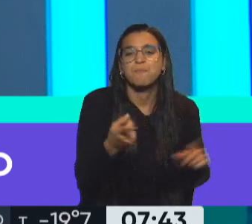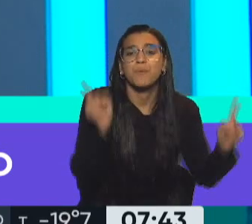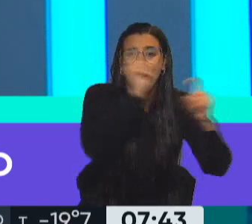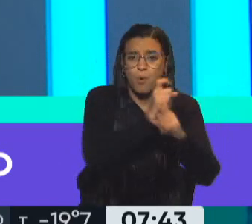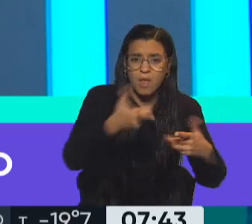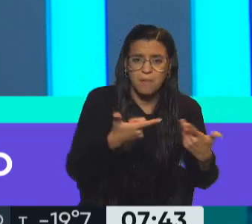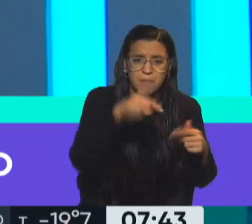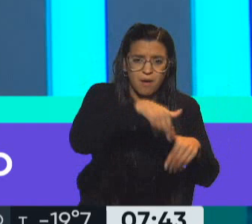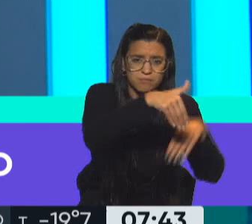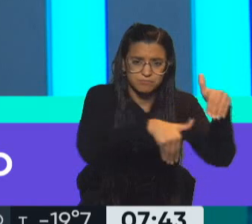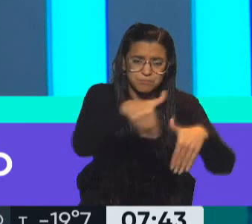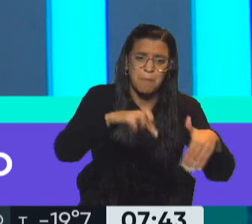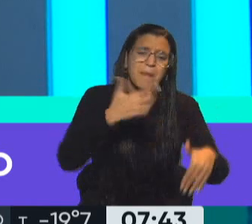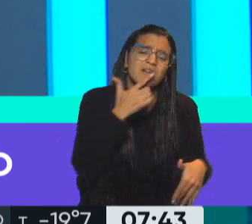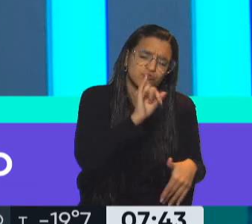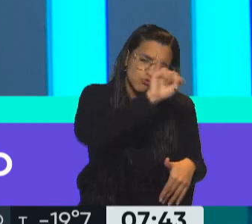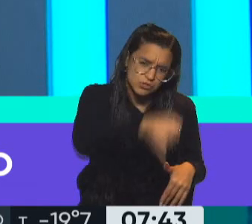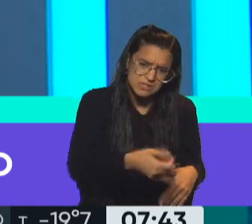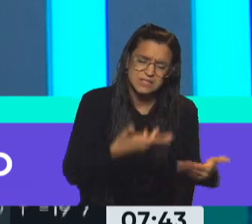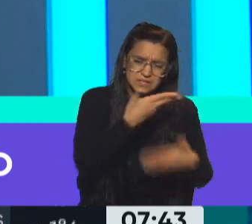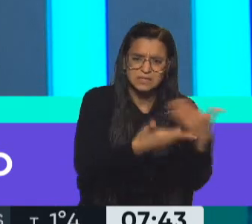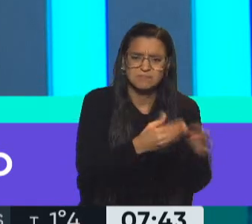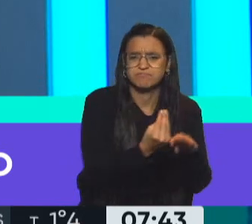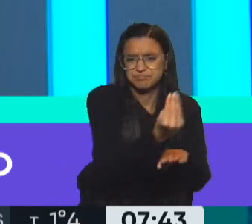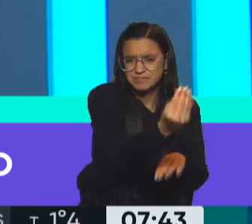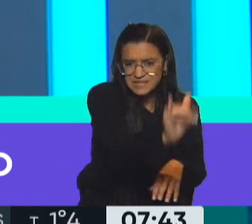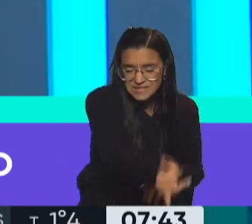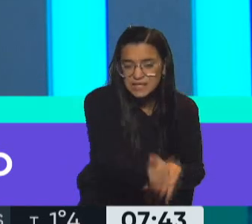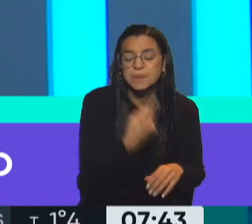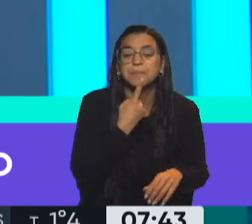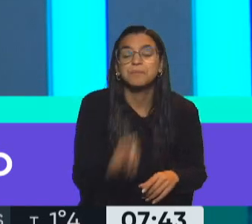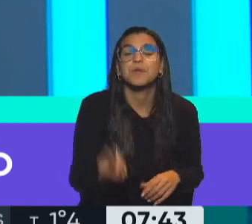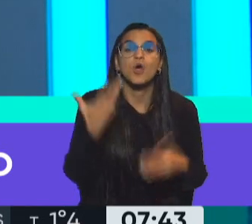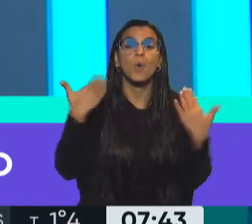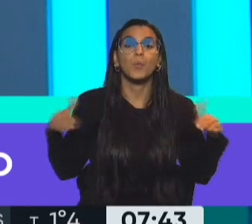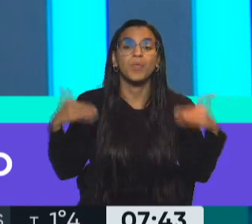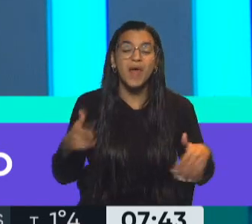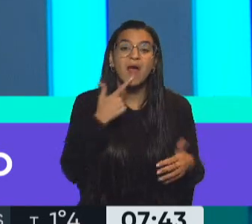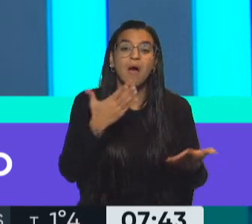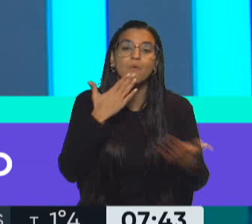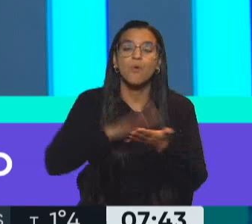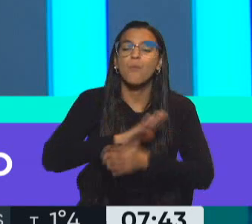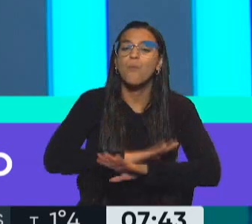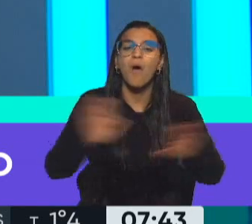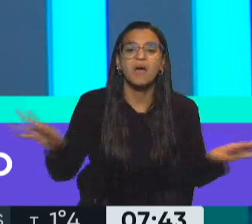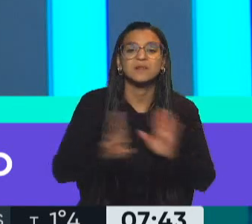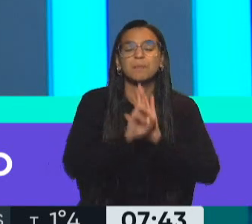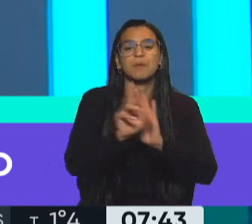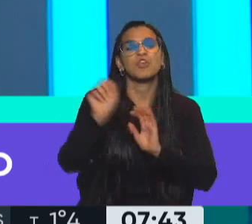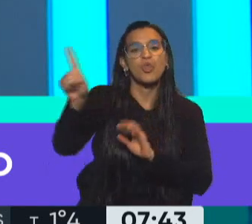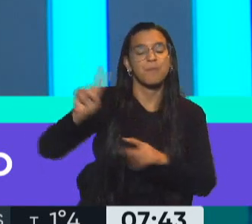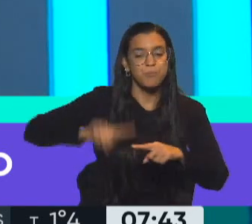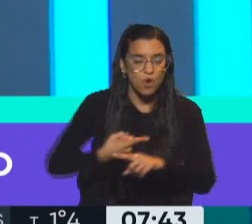para sortear con éxito las PASO, pero también es cierto que hay dos cuestiones. Por un lado, María Eugenia Vidal habló de terminar con los privilegios de la